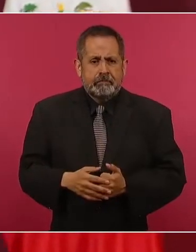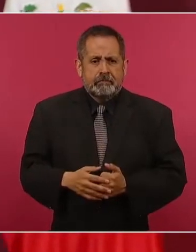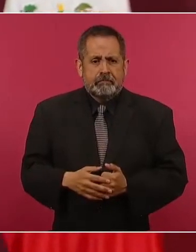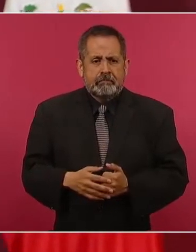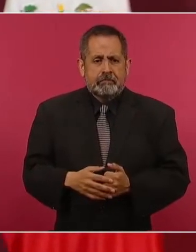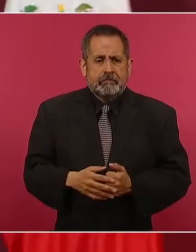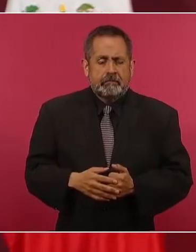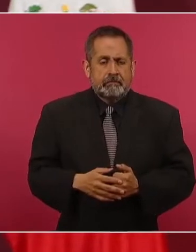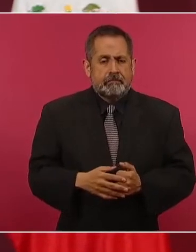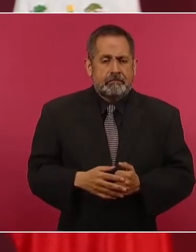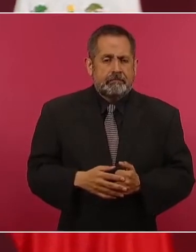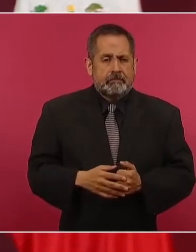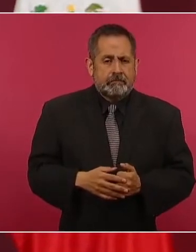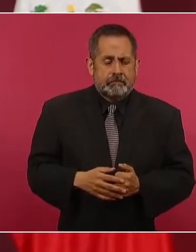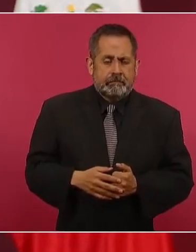los